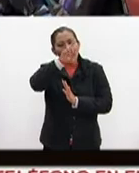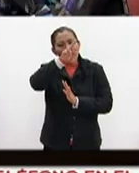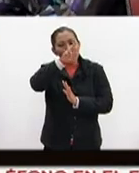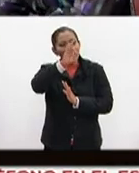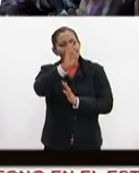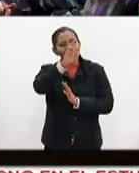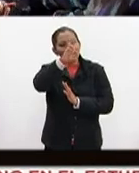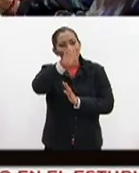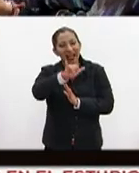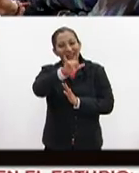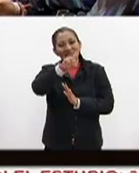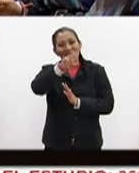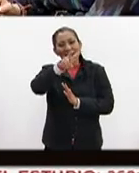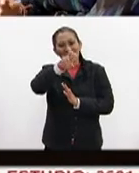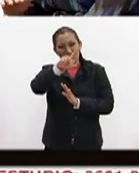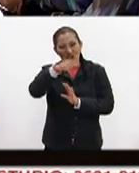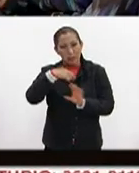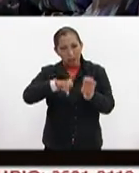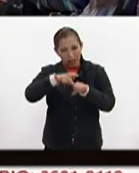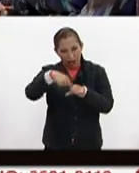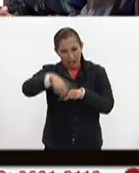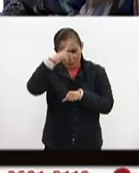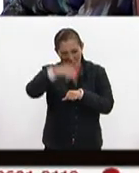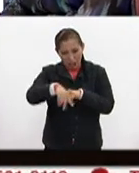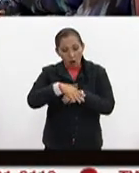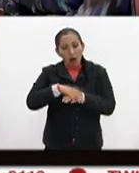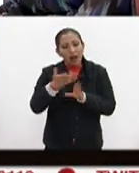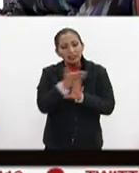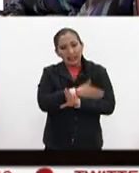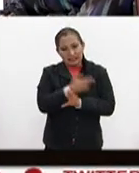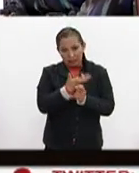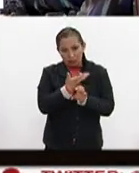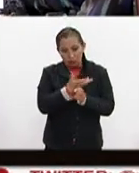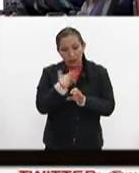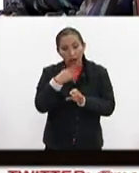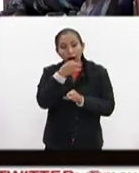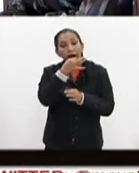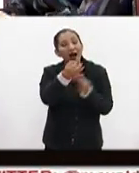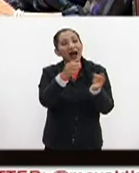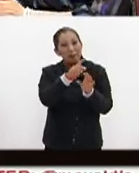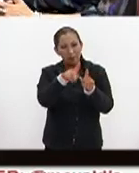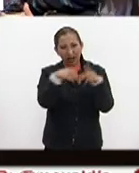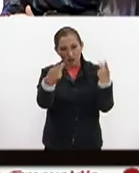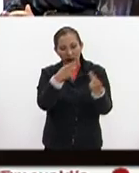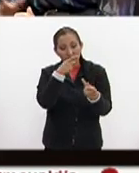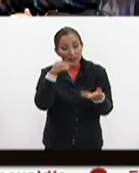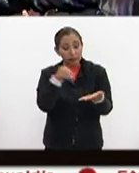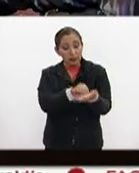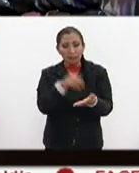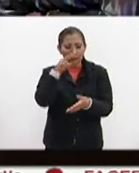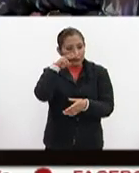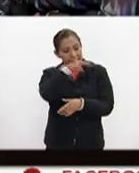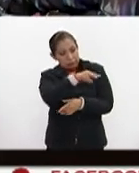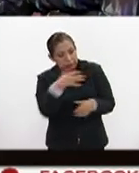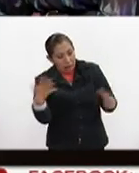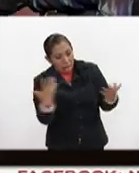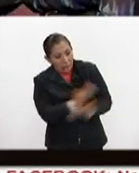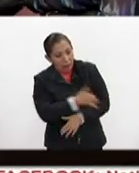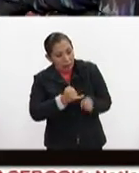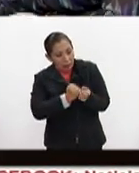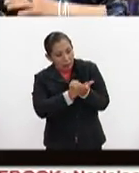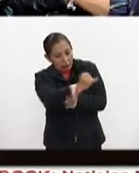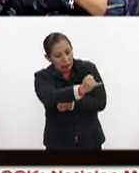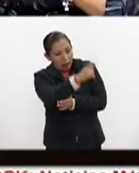fue embajador de Estados Unidos en nuestro país, en un artículo que publica en el Universal, dice, bueno, ver esta decisión de Trump